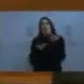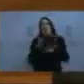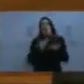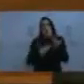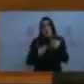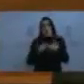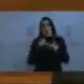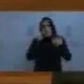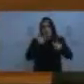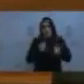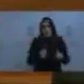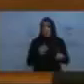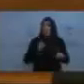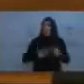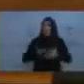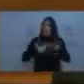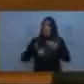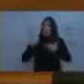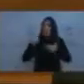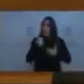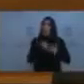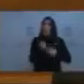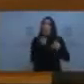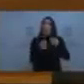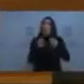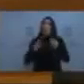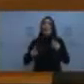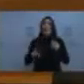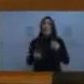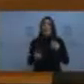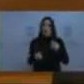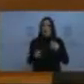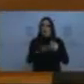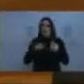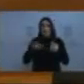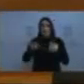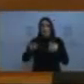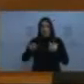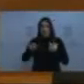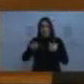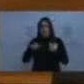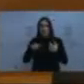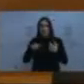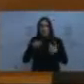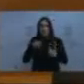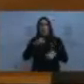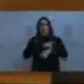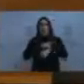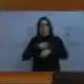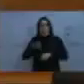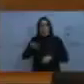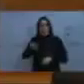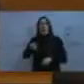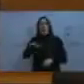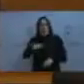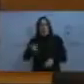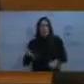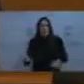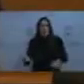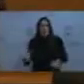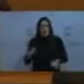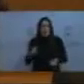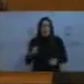estaban comprometidos previamente y que llegan muy tarde, y que lo suman ahora como parte de este marco, que no es marco, ya le digo que es mentira.